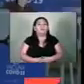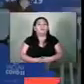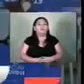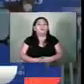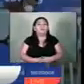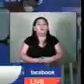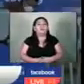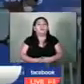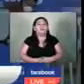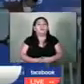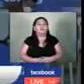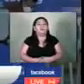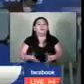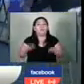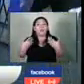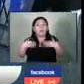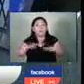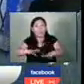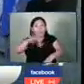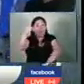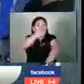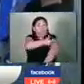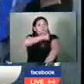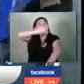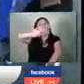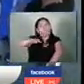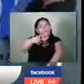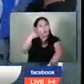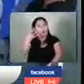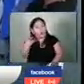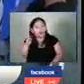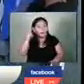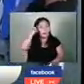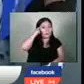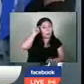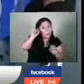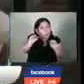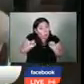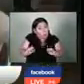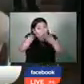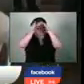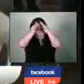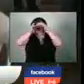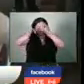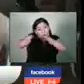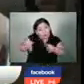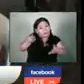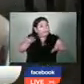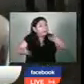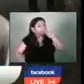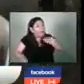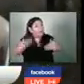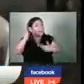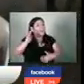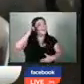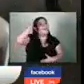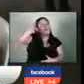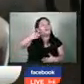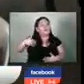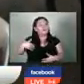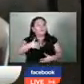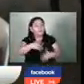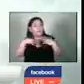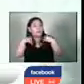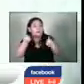La aplicación de la cuarta dosis de la vacuna contra el COVID-19 es una opción que aún no se descarta. Las autoridades de salud